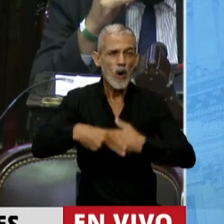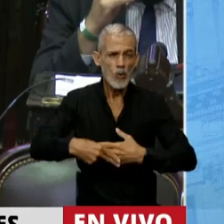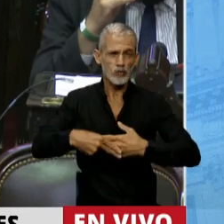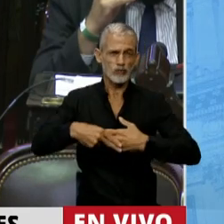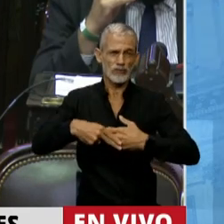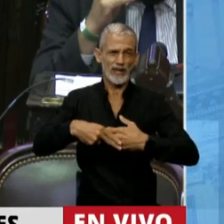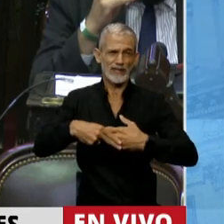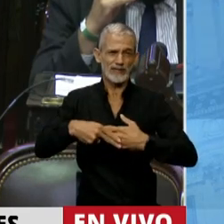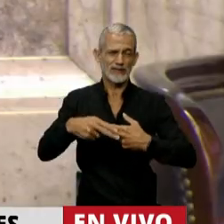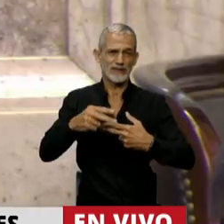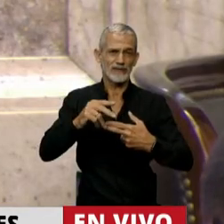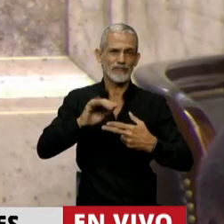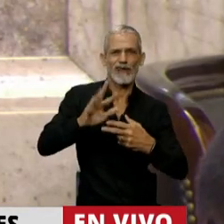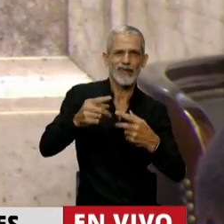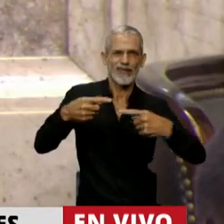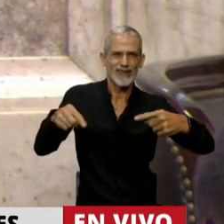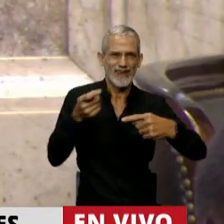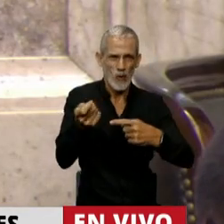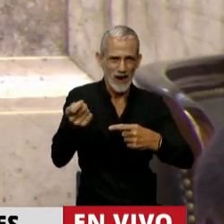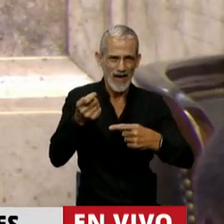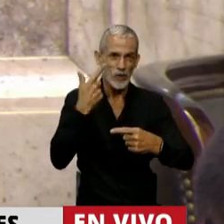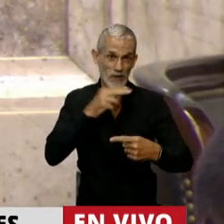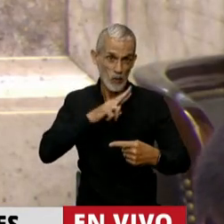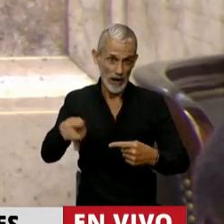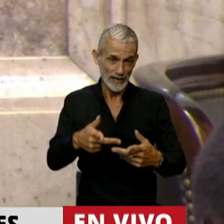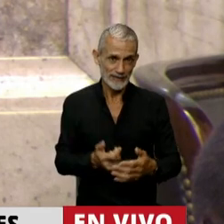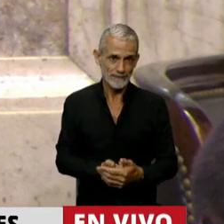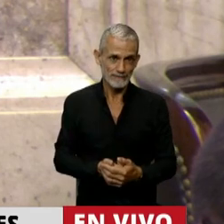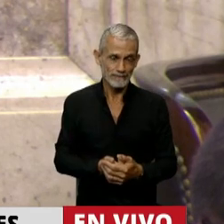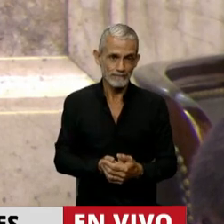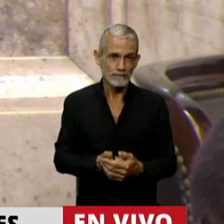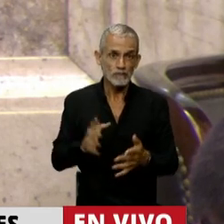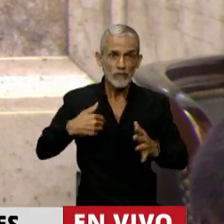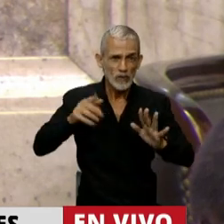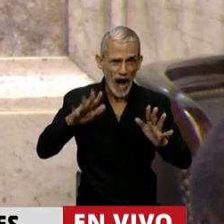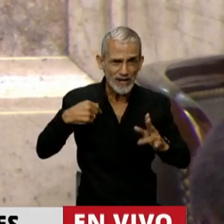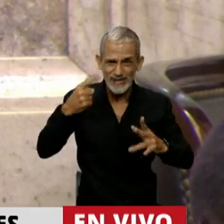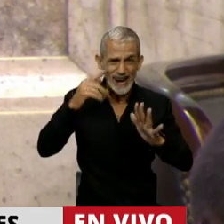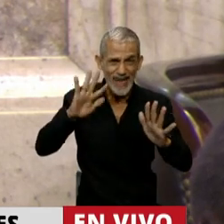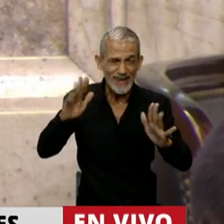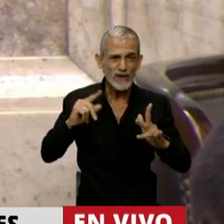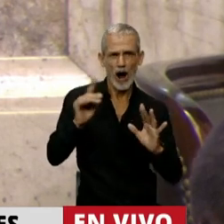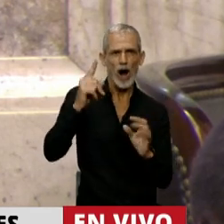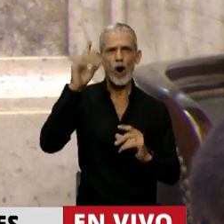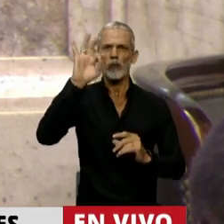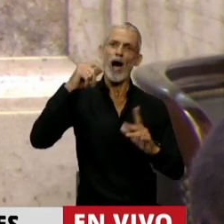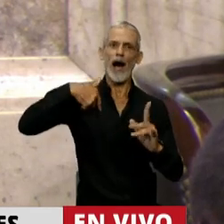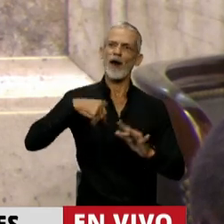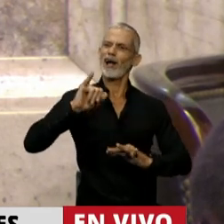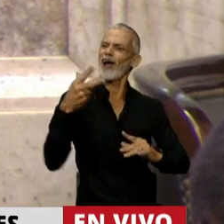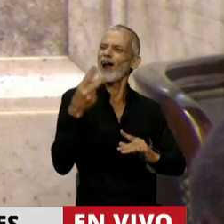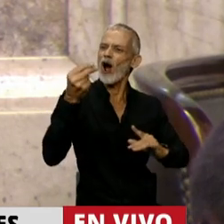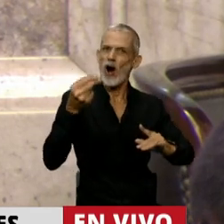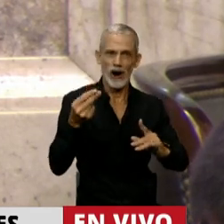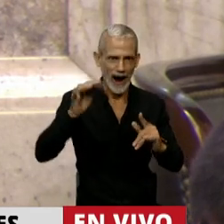habido contra las jubiladas o los jubilados. Por eso no tenemos nada que ver con el rechazo oportunista de los